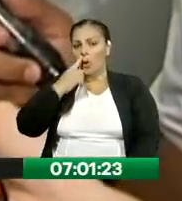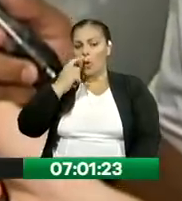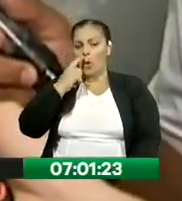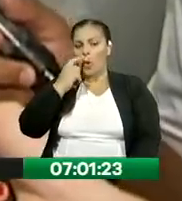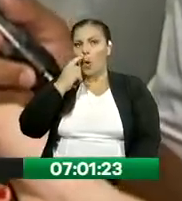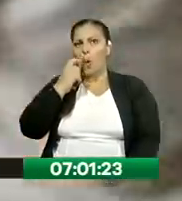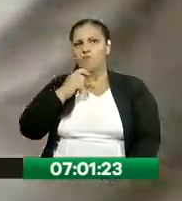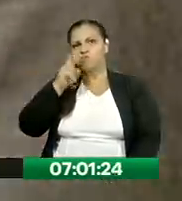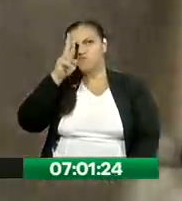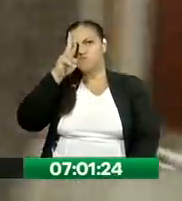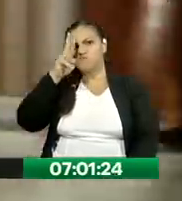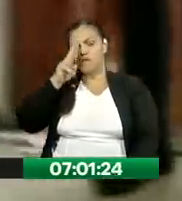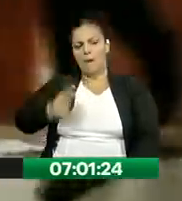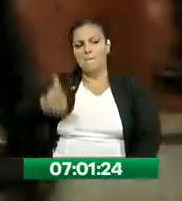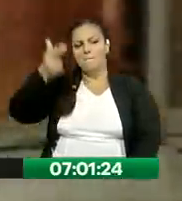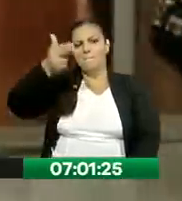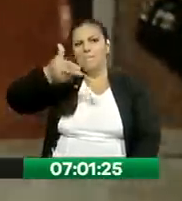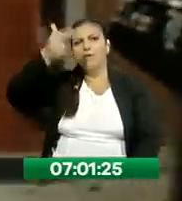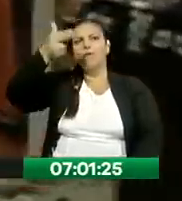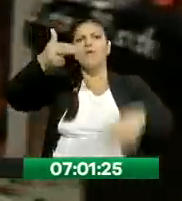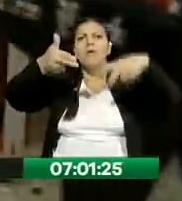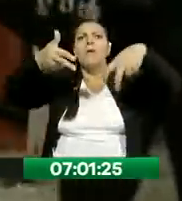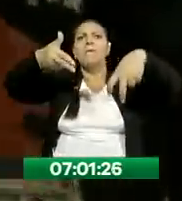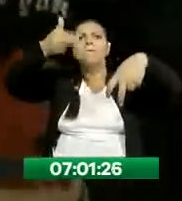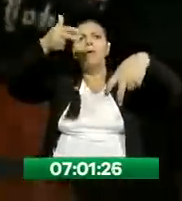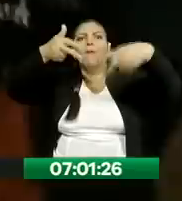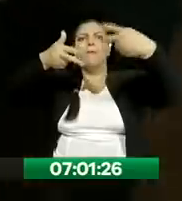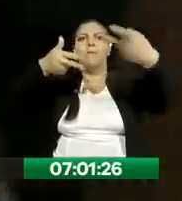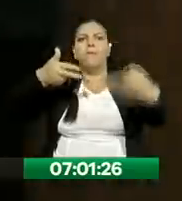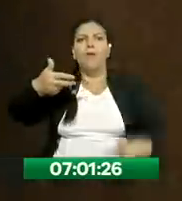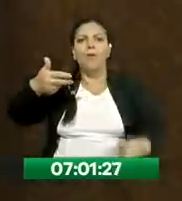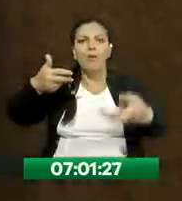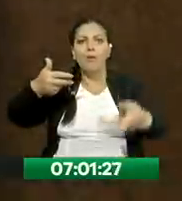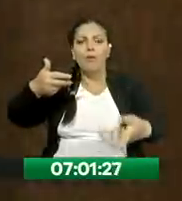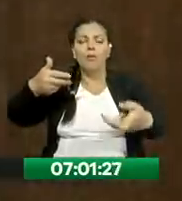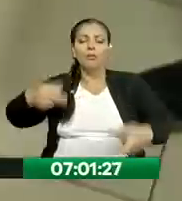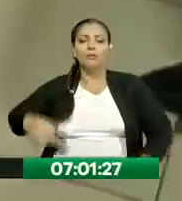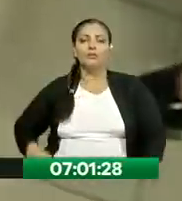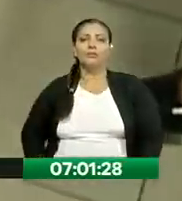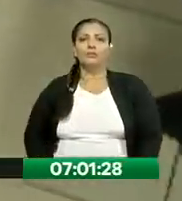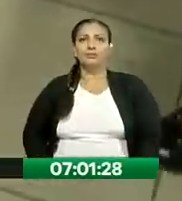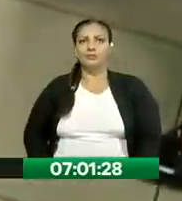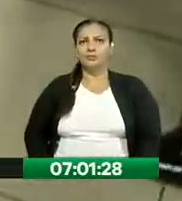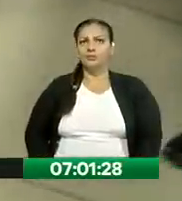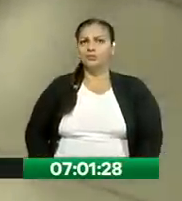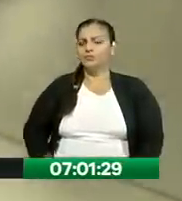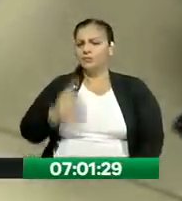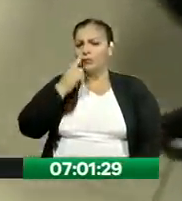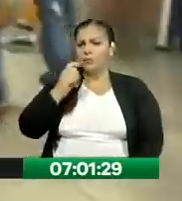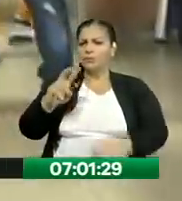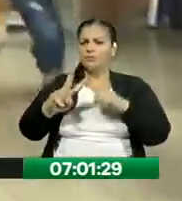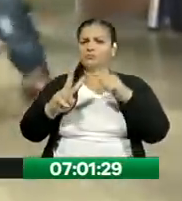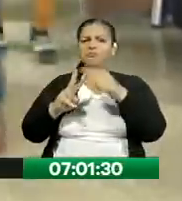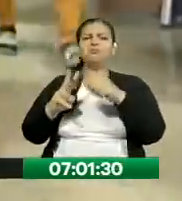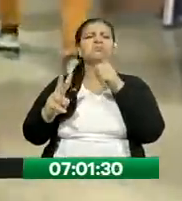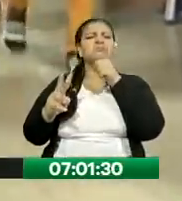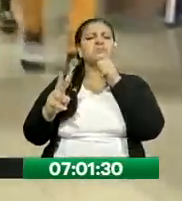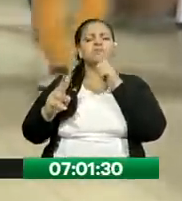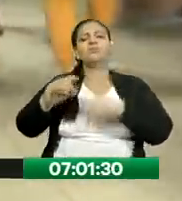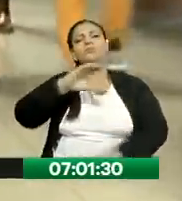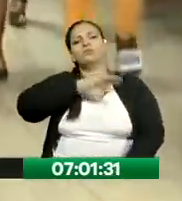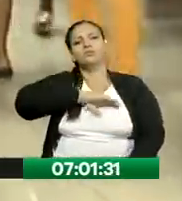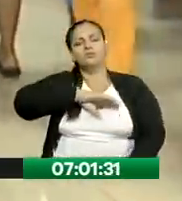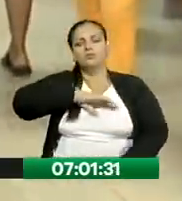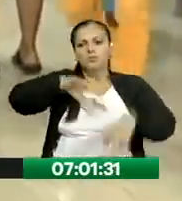realizar una detonación. Y que en los próximos días se tendrían identificados a los sujetos que operan desde el aeropuerto, y es por ello que